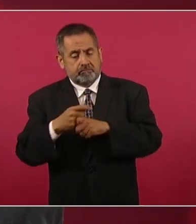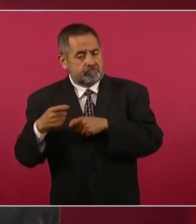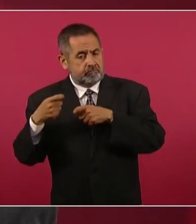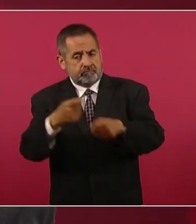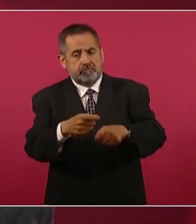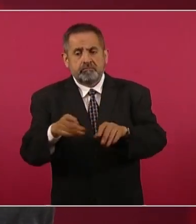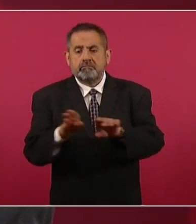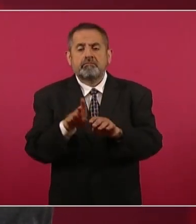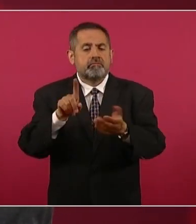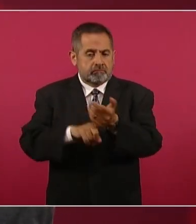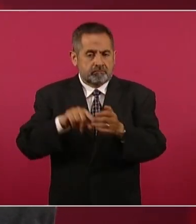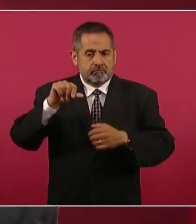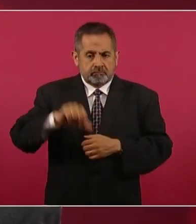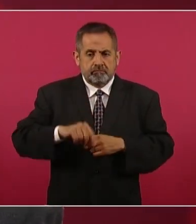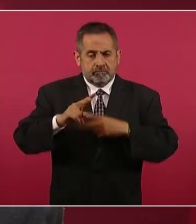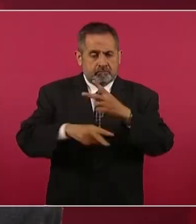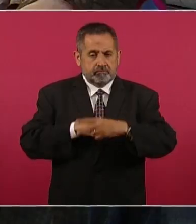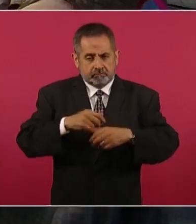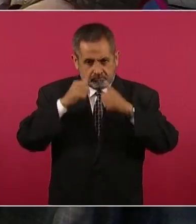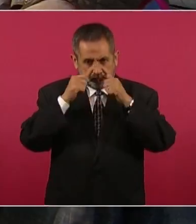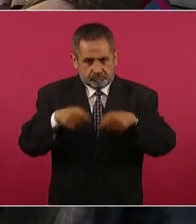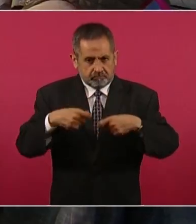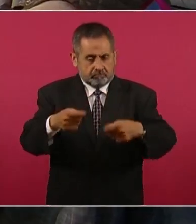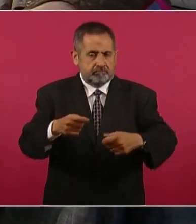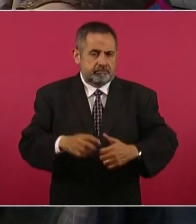podemos darles una información al respecto.